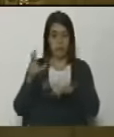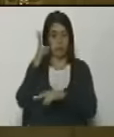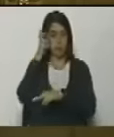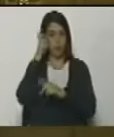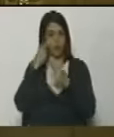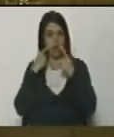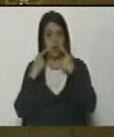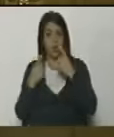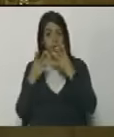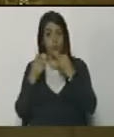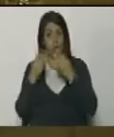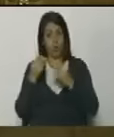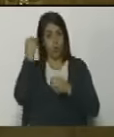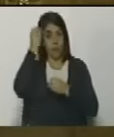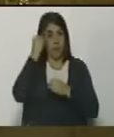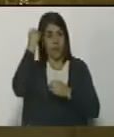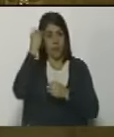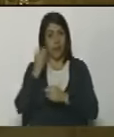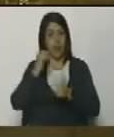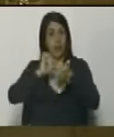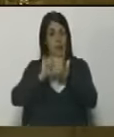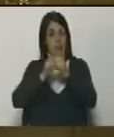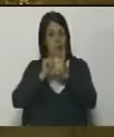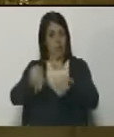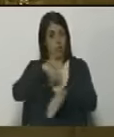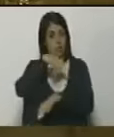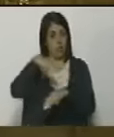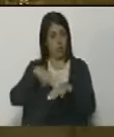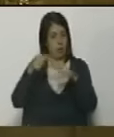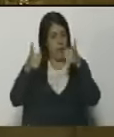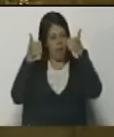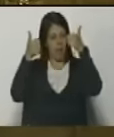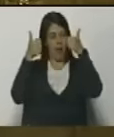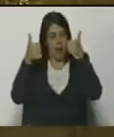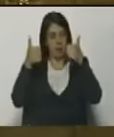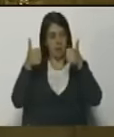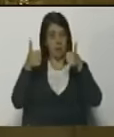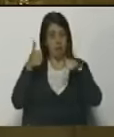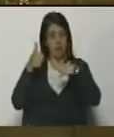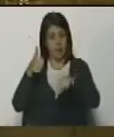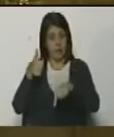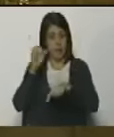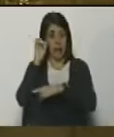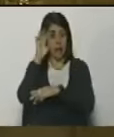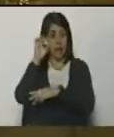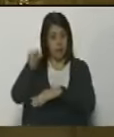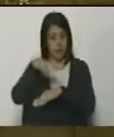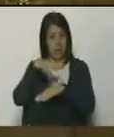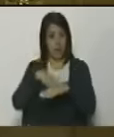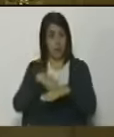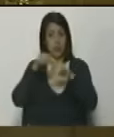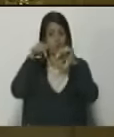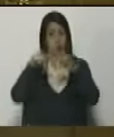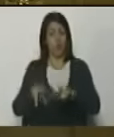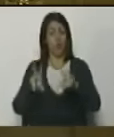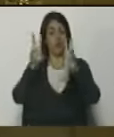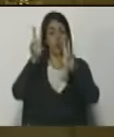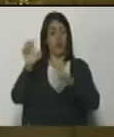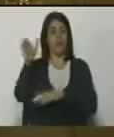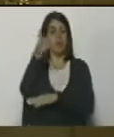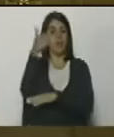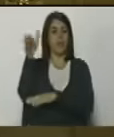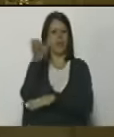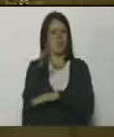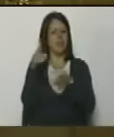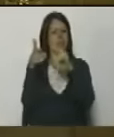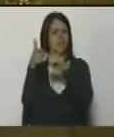bien, muchos aún consideran el deporte nacional. Esta Asamblea Nacional iza hoy una nueva bandera,